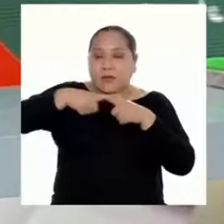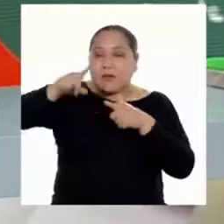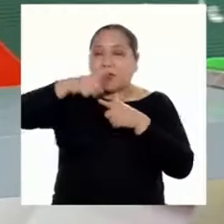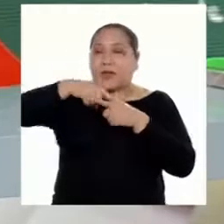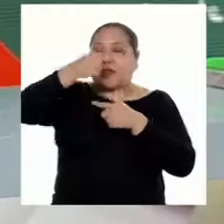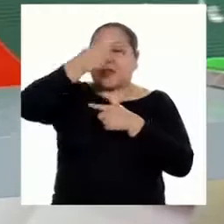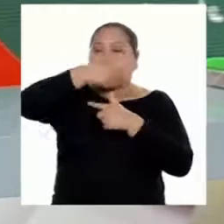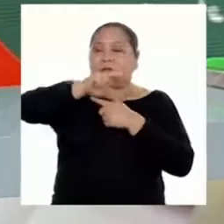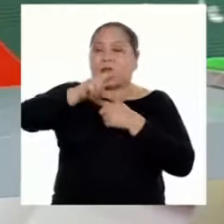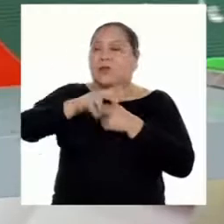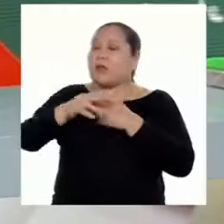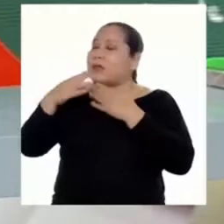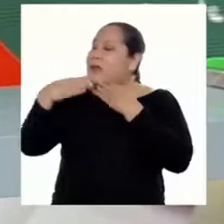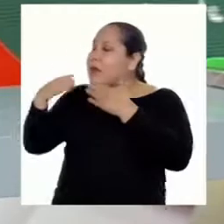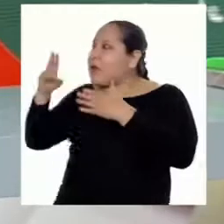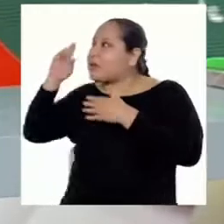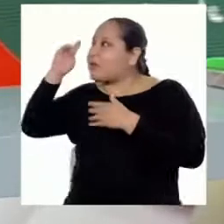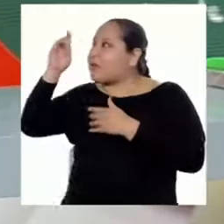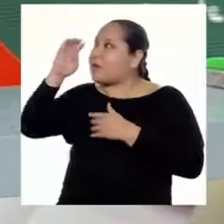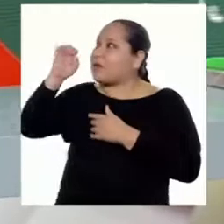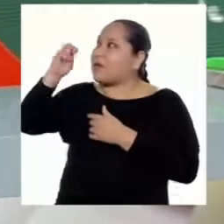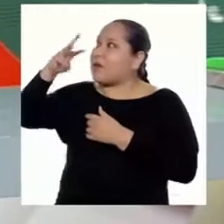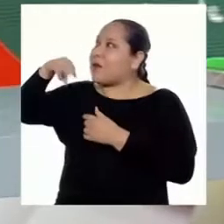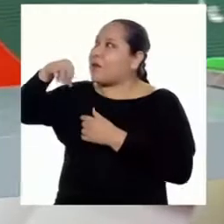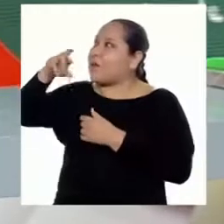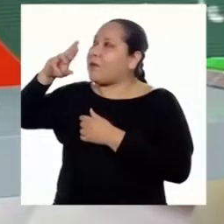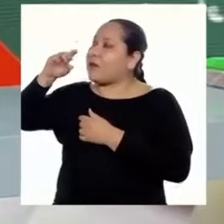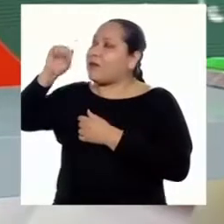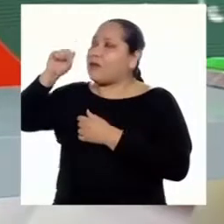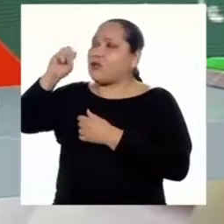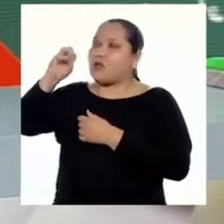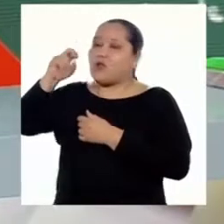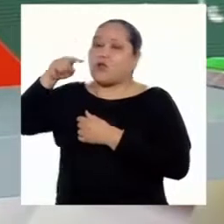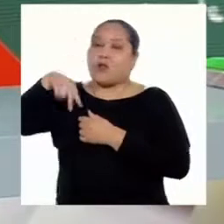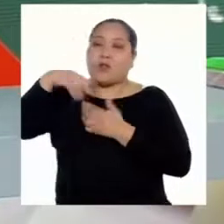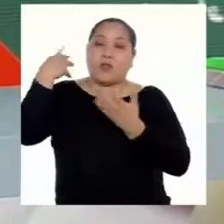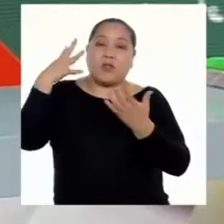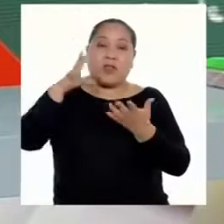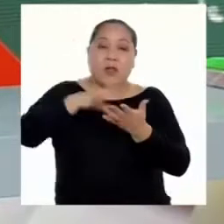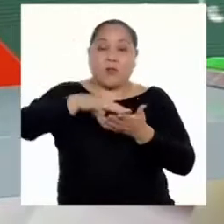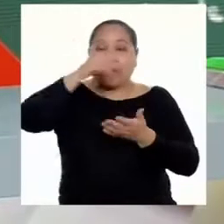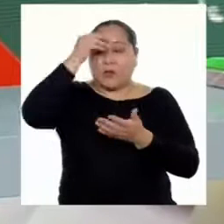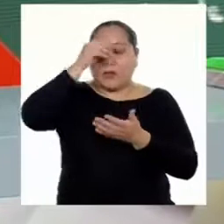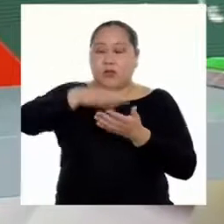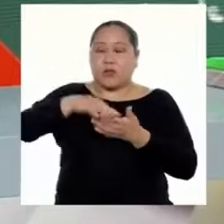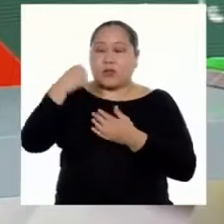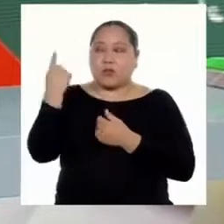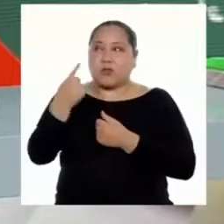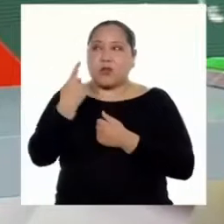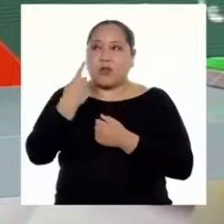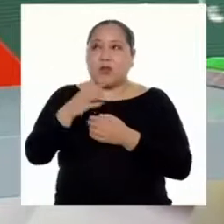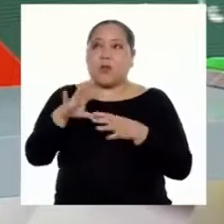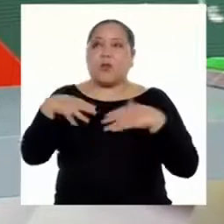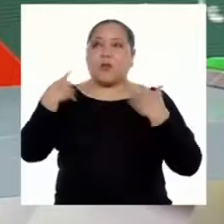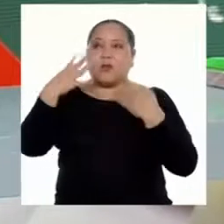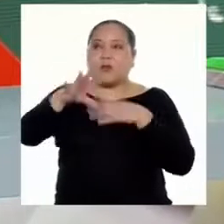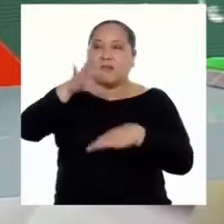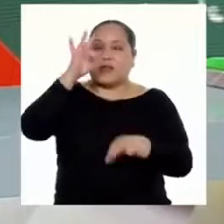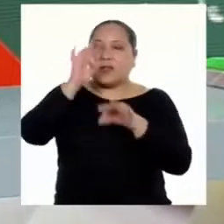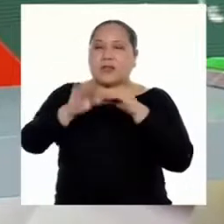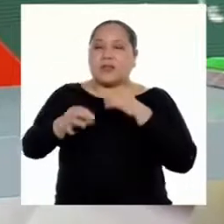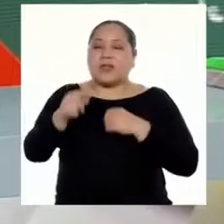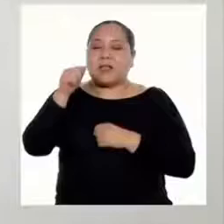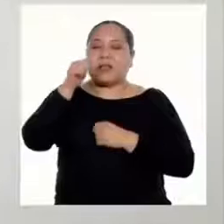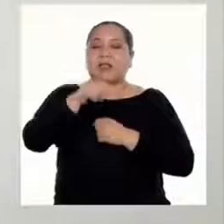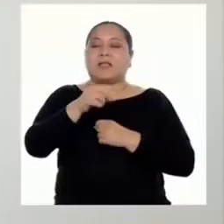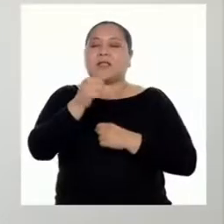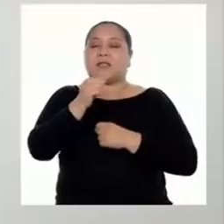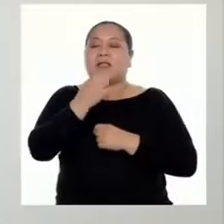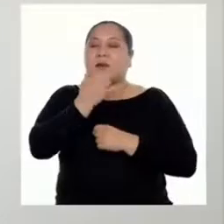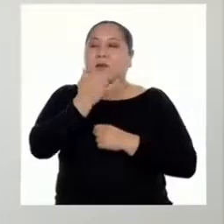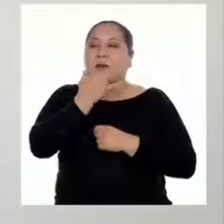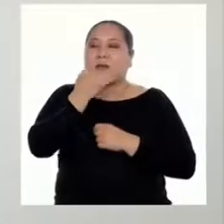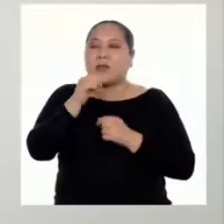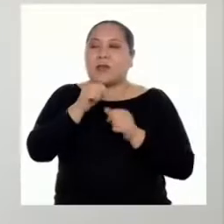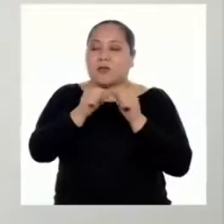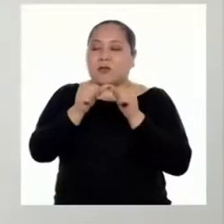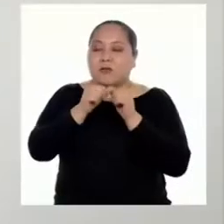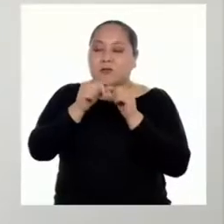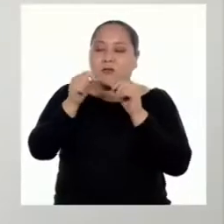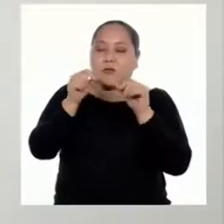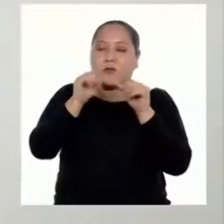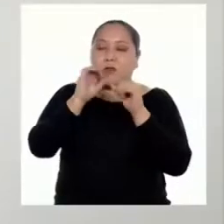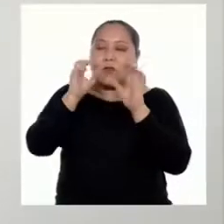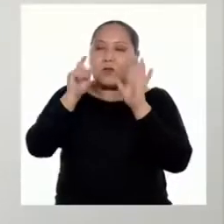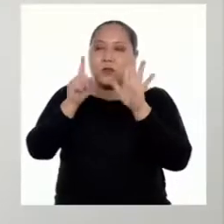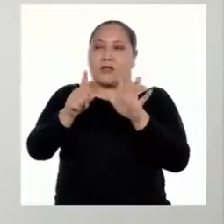Gracias, profesor Emerson. Creo que con lo aprendido, ya solo podemos obtener el interés que produce la entidad financiera C. Gracias a